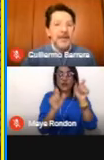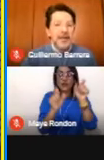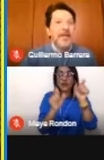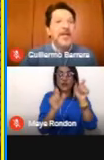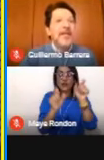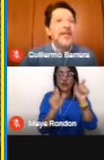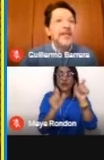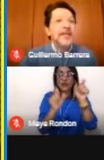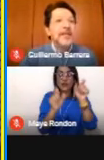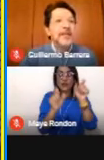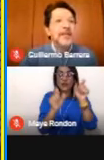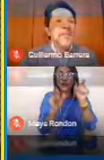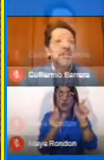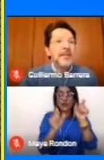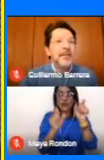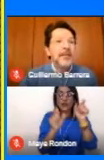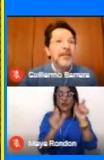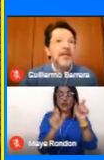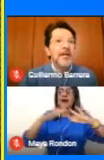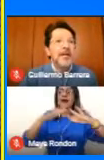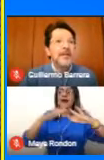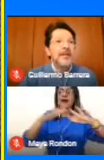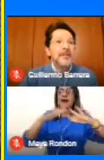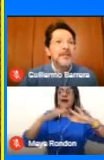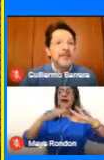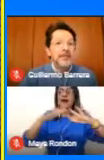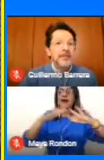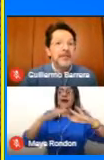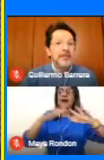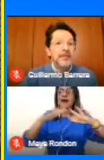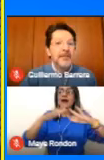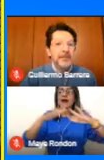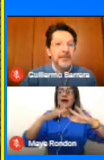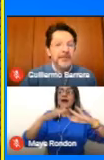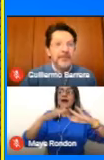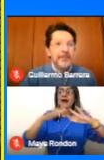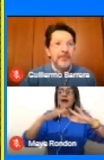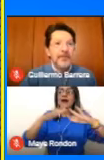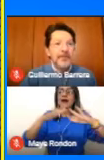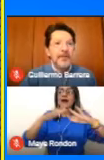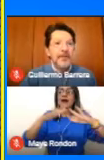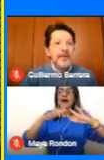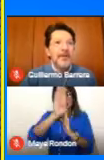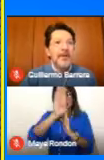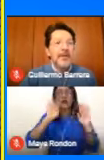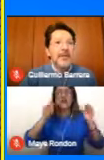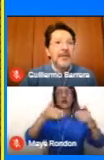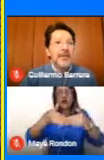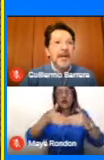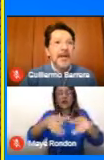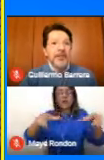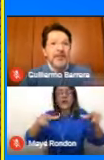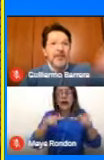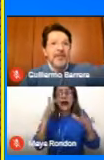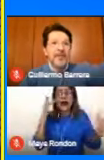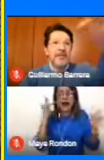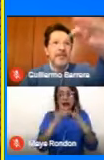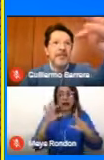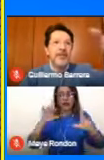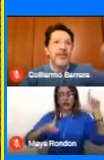donde vamos a trabajar una temática muy interesante llamada Desarrollo Local desde el Turismo.